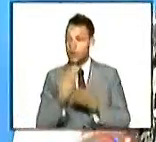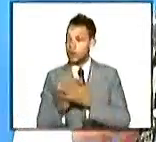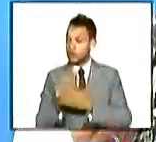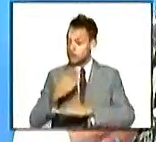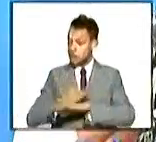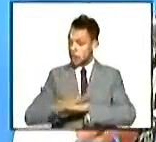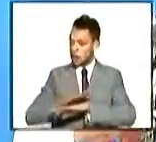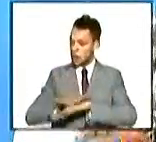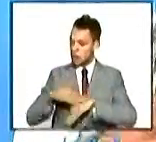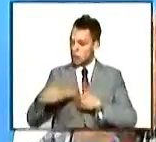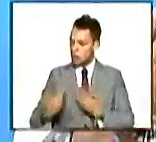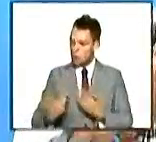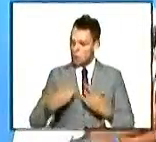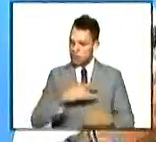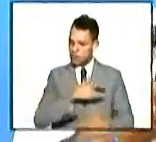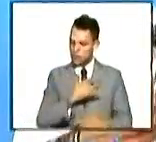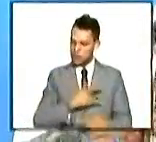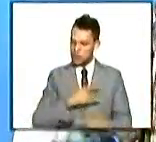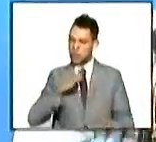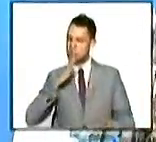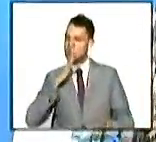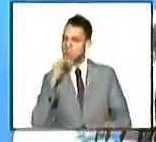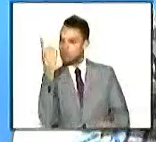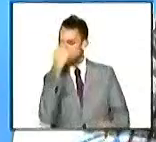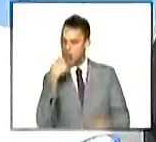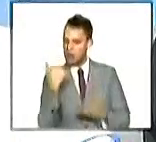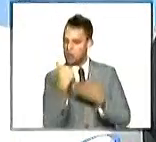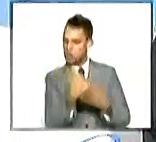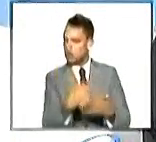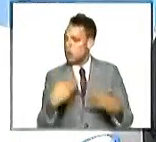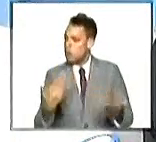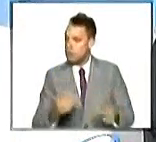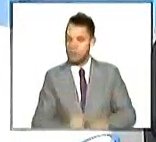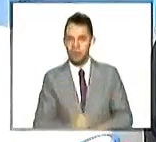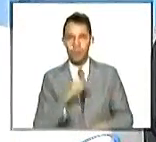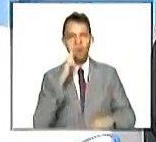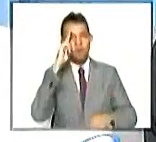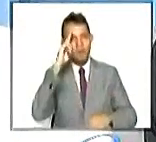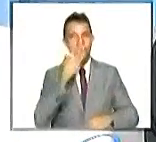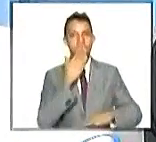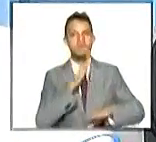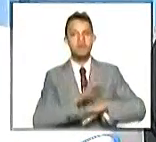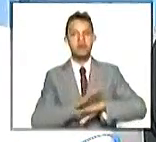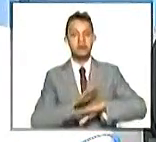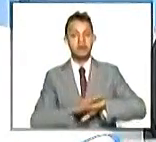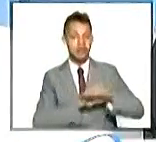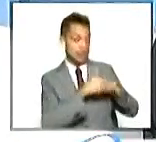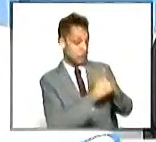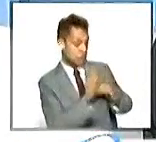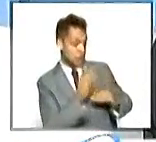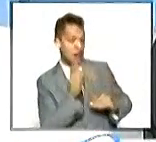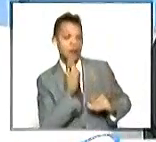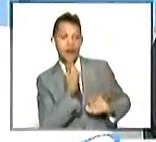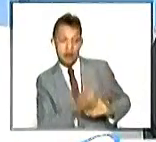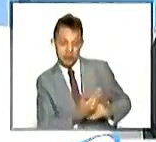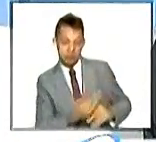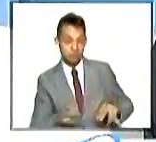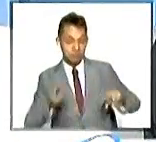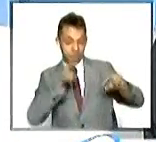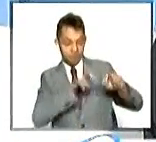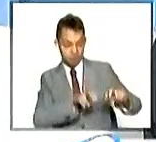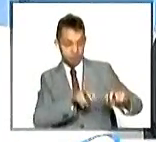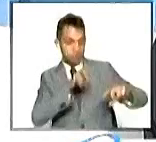salud física, emocional y mental, ¿de quién? Sandra, buenas tardes. Buenas tardes, muchas gracias por la invitación, por estar aquí